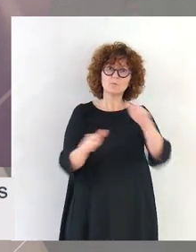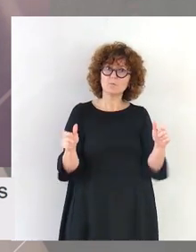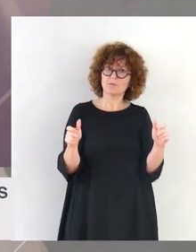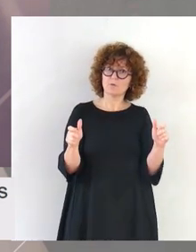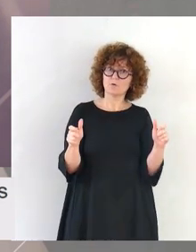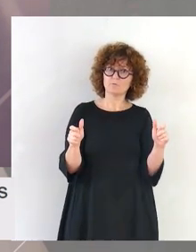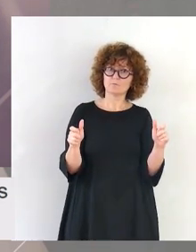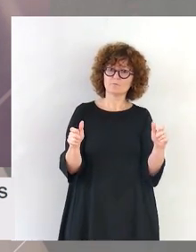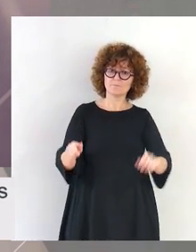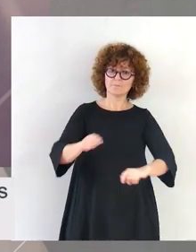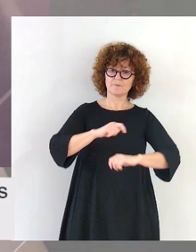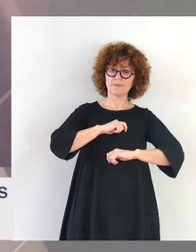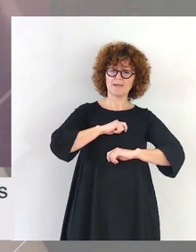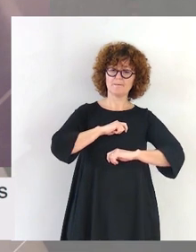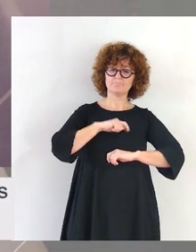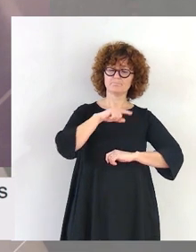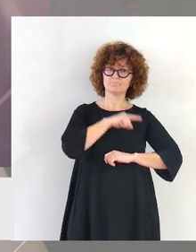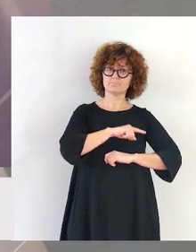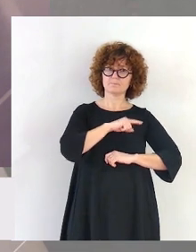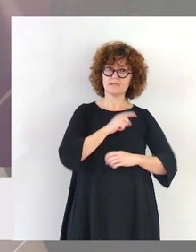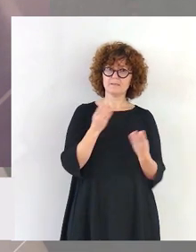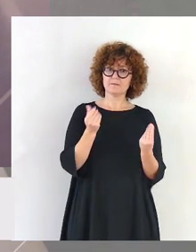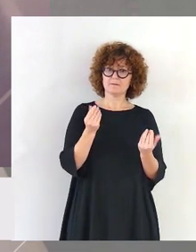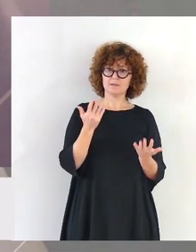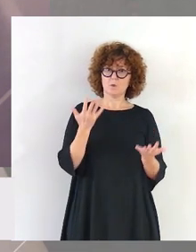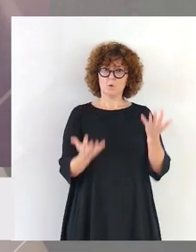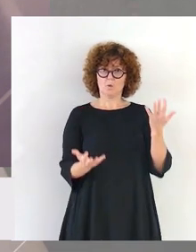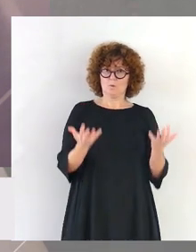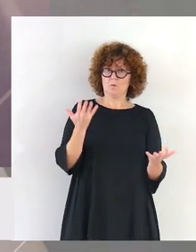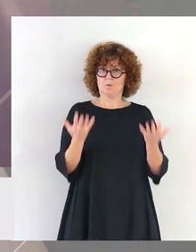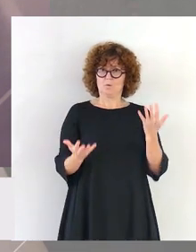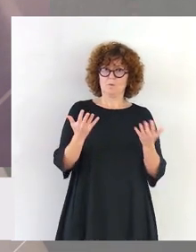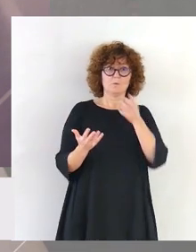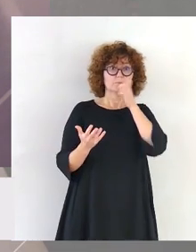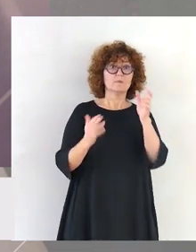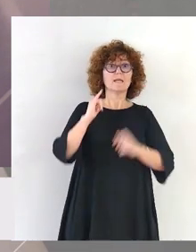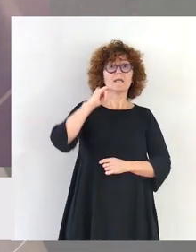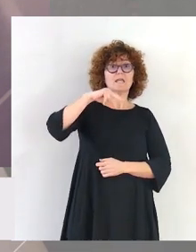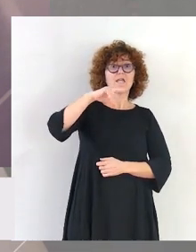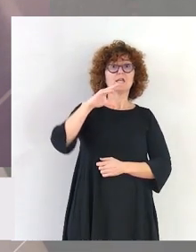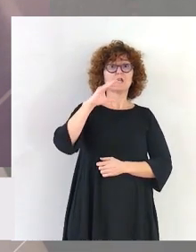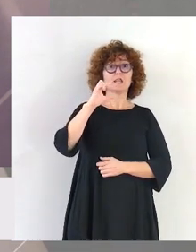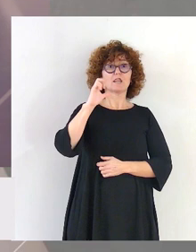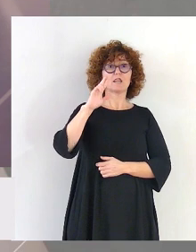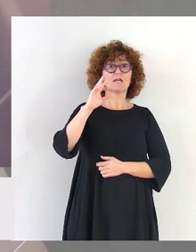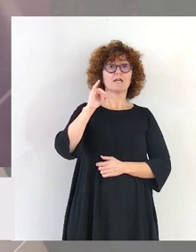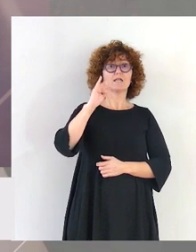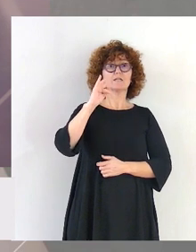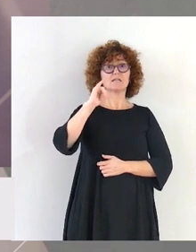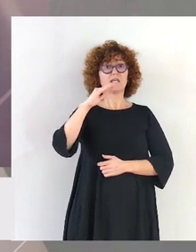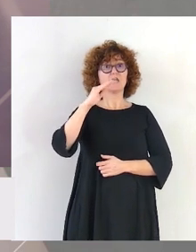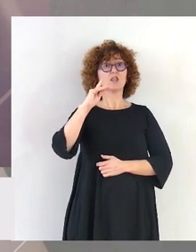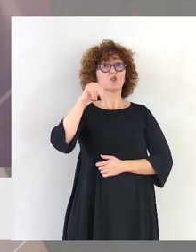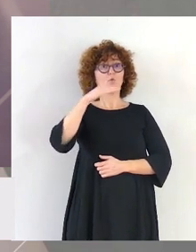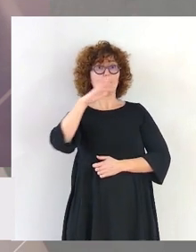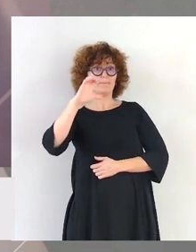medido genera la población una sensación de incertidumbre que es la palabra de moda y de miedo